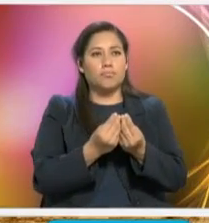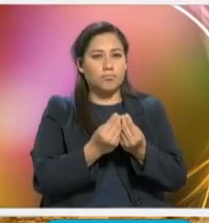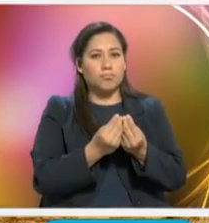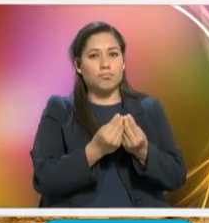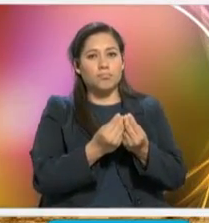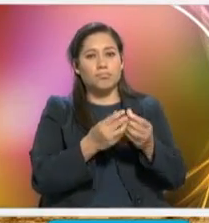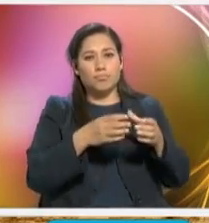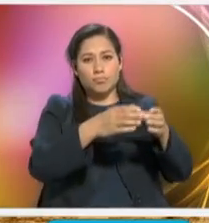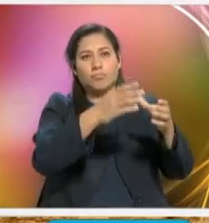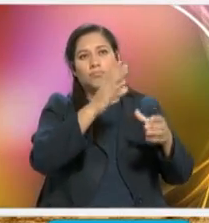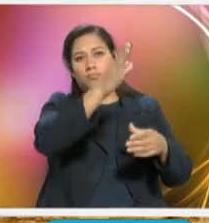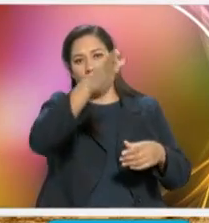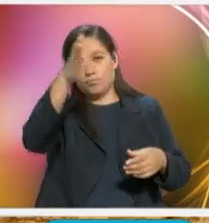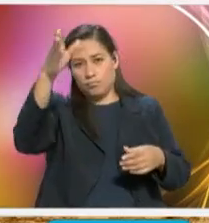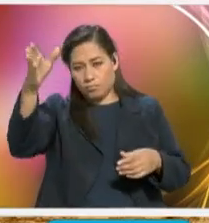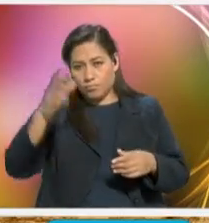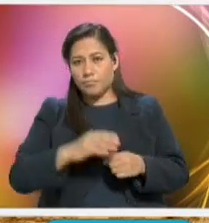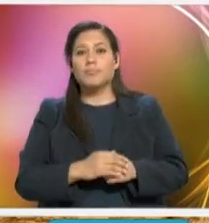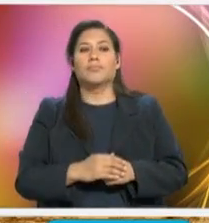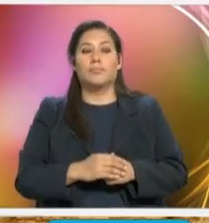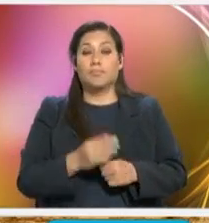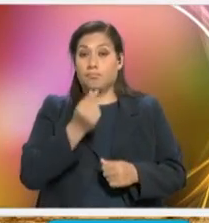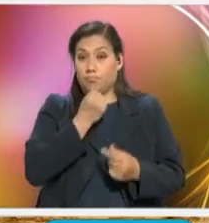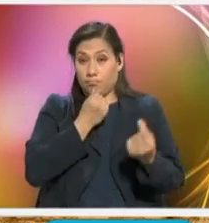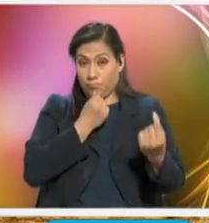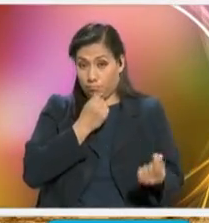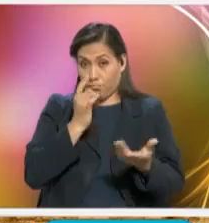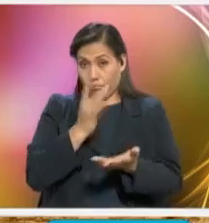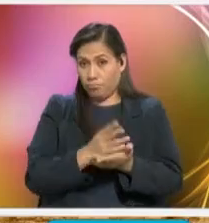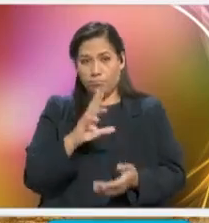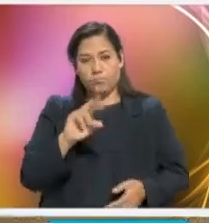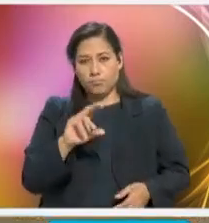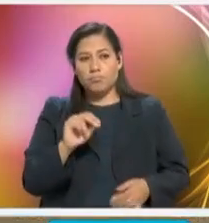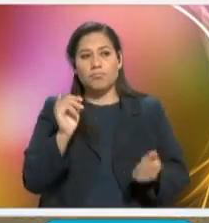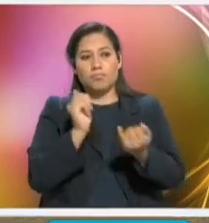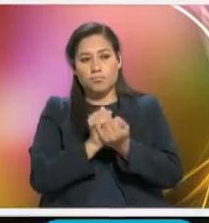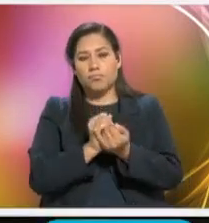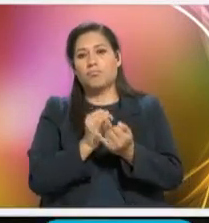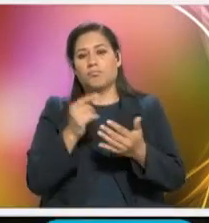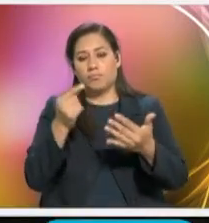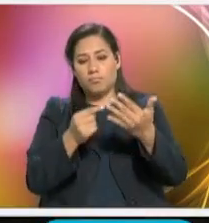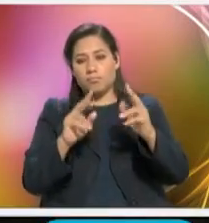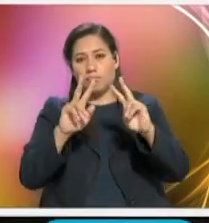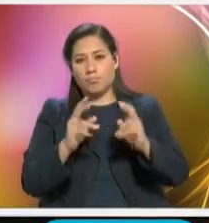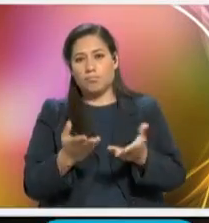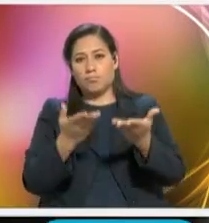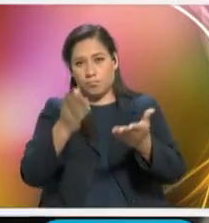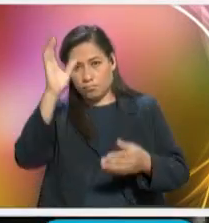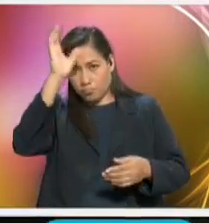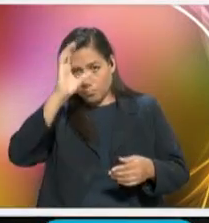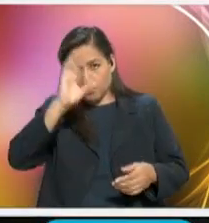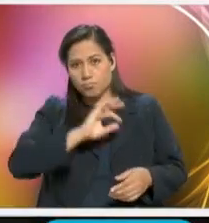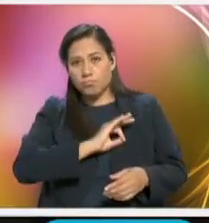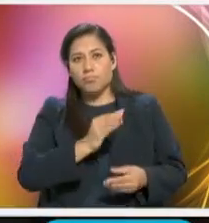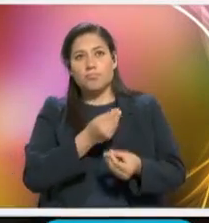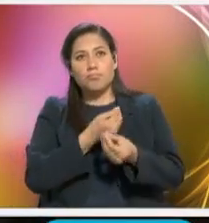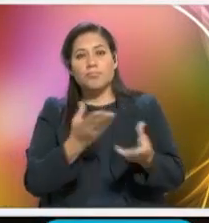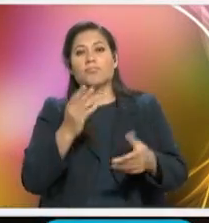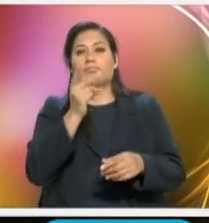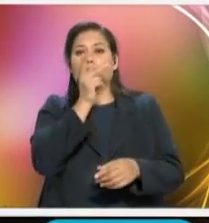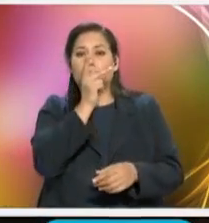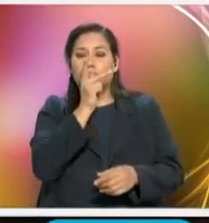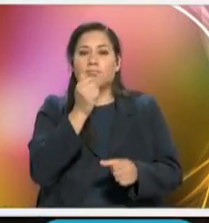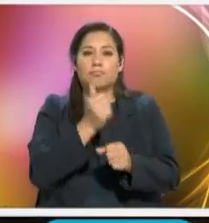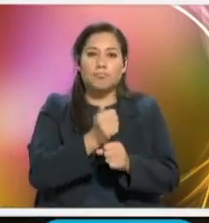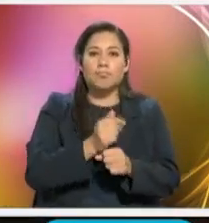procesos, que no sea solamente los niños, sino que haya toda una oferta que puedan compartir los papás, los